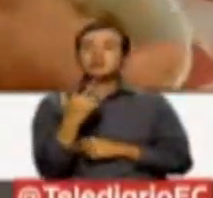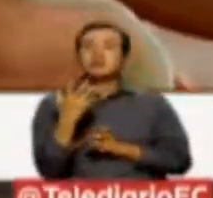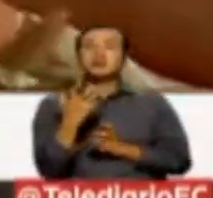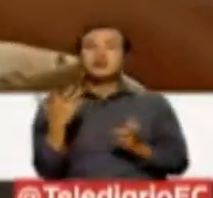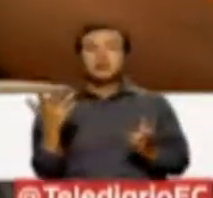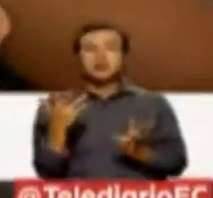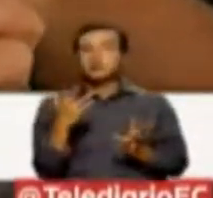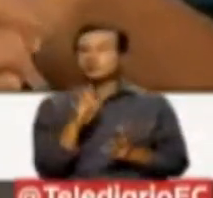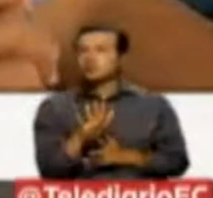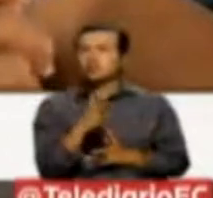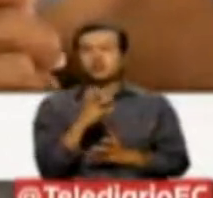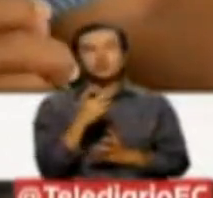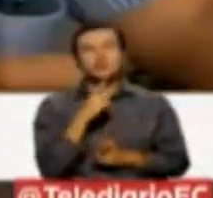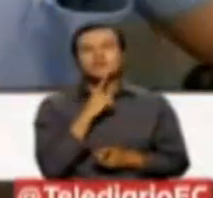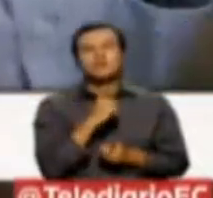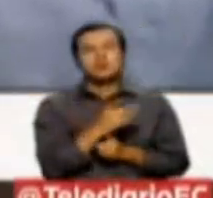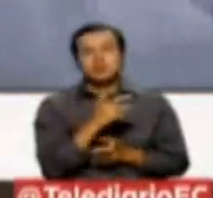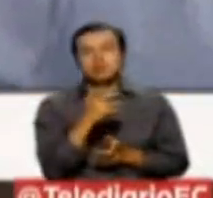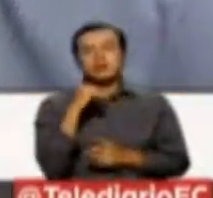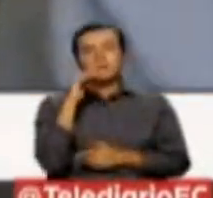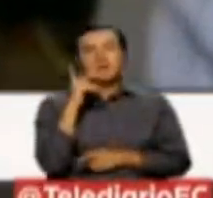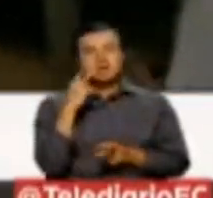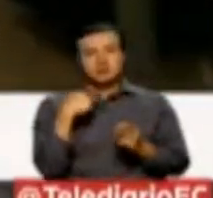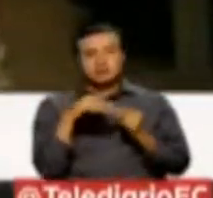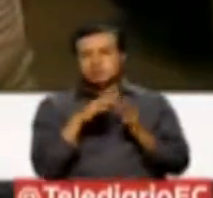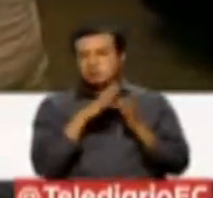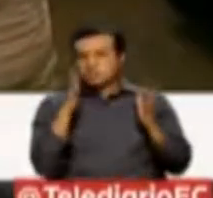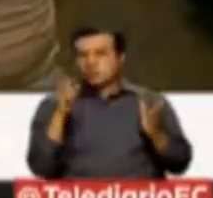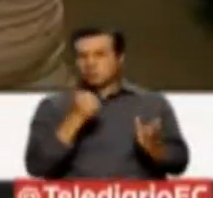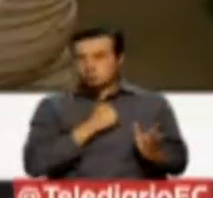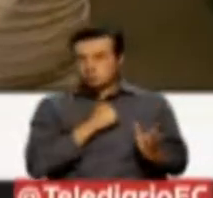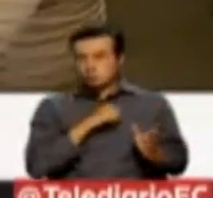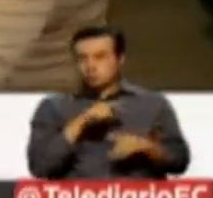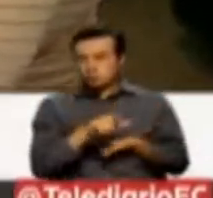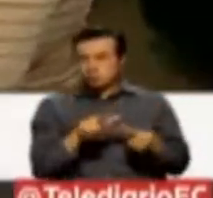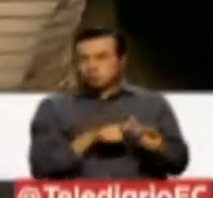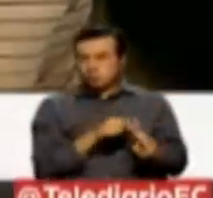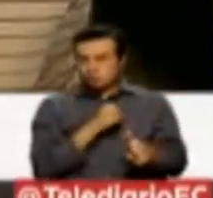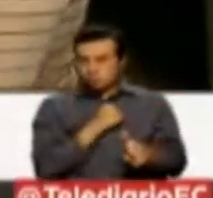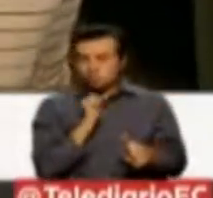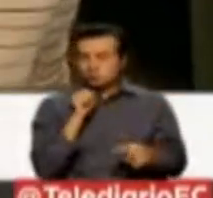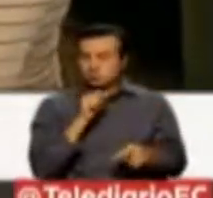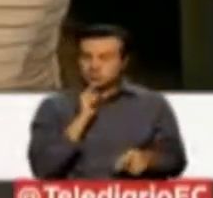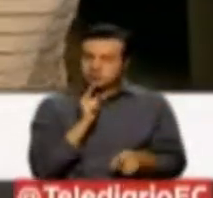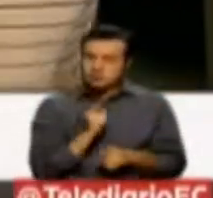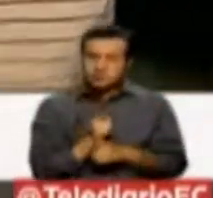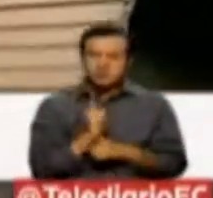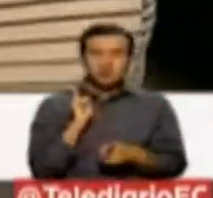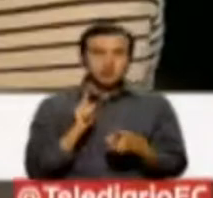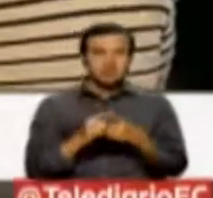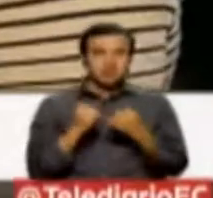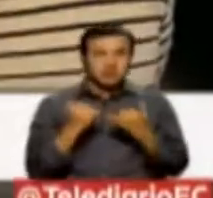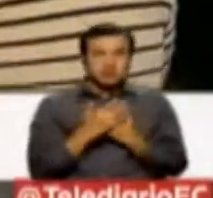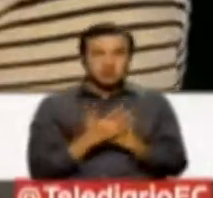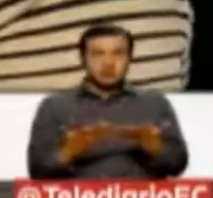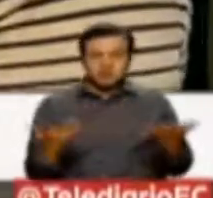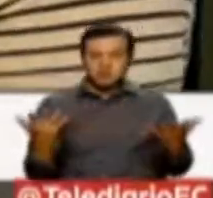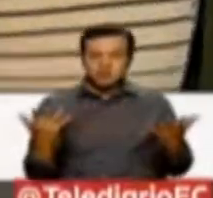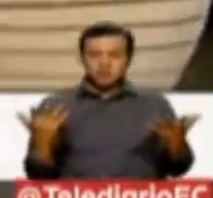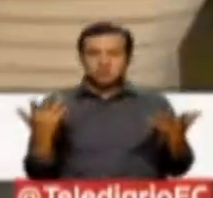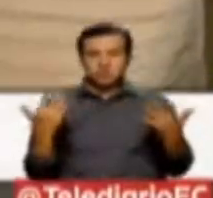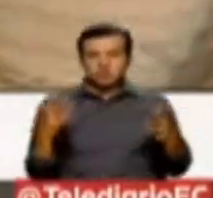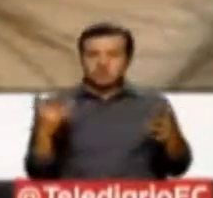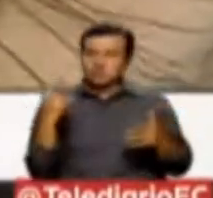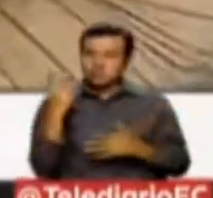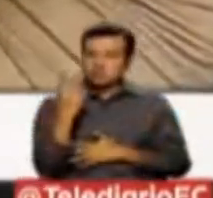y su deseo es ampliar el local y tener ya su local propio. Así es, sí, al momento yo estoy compartiéndolo